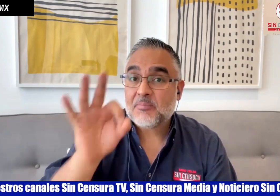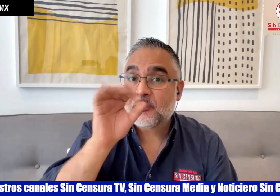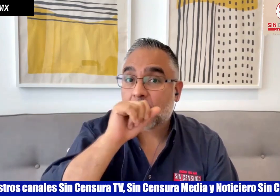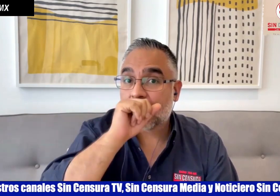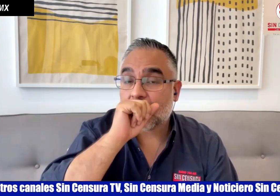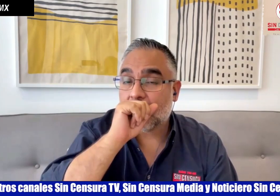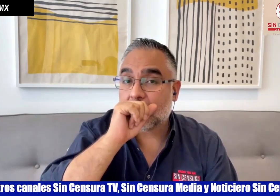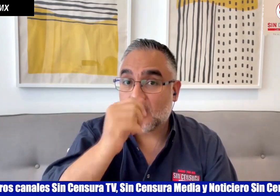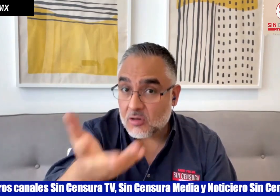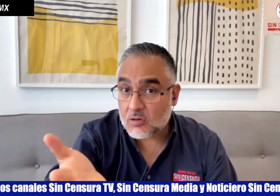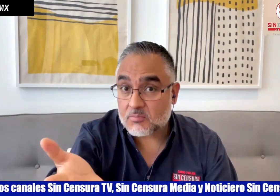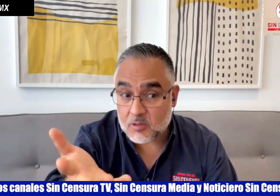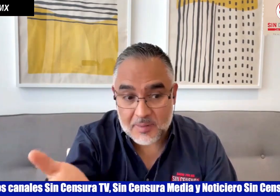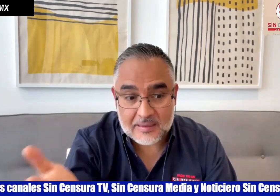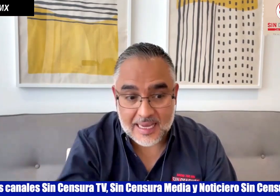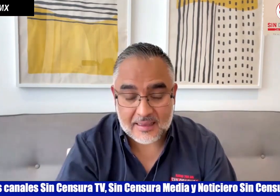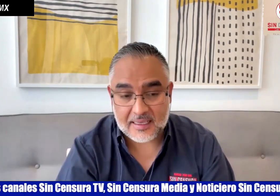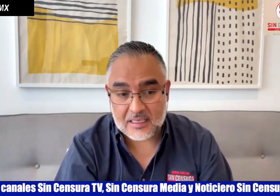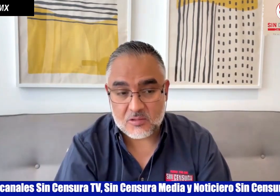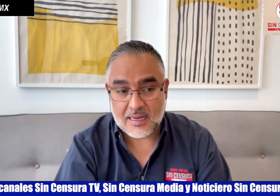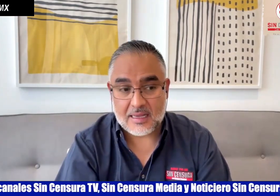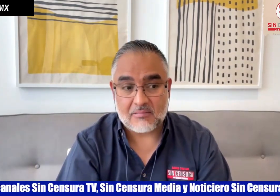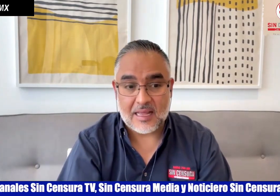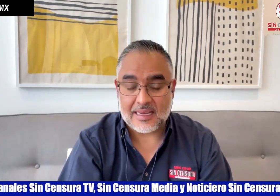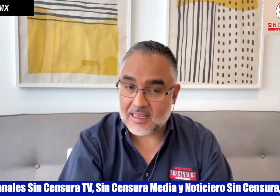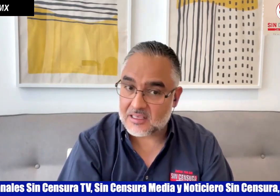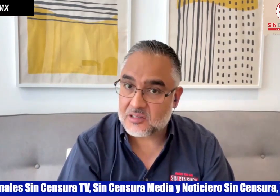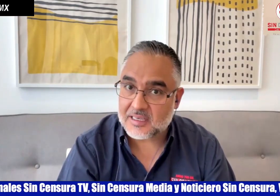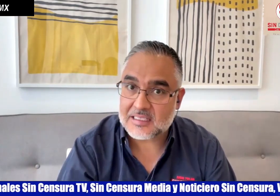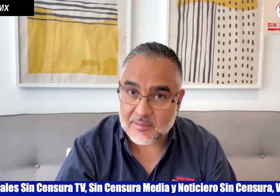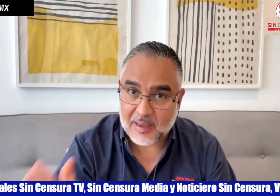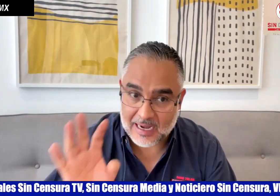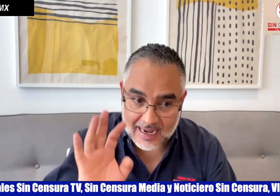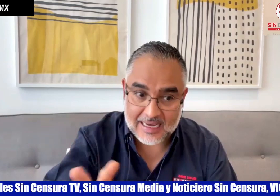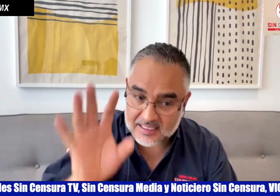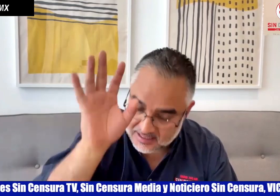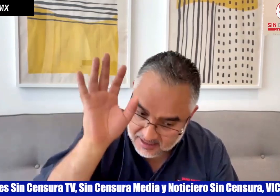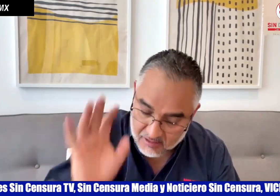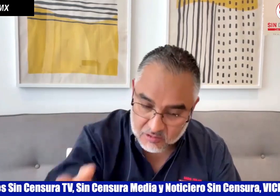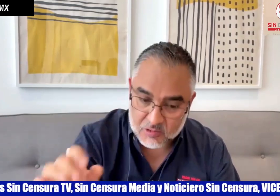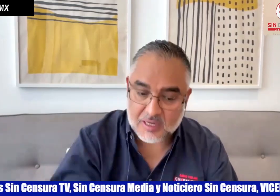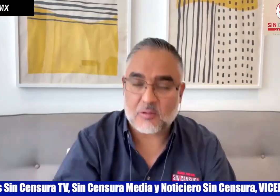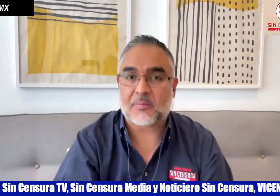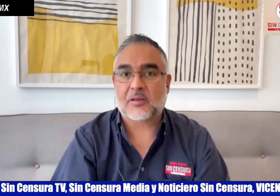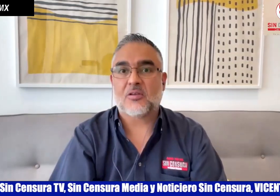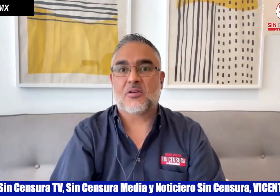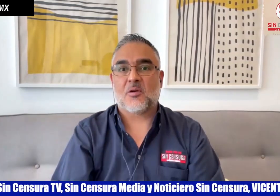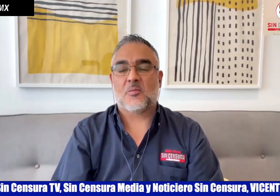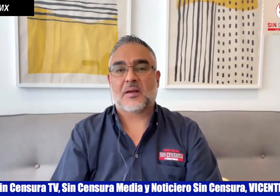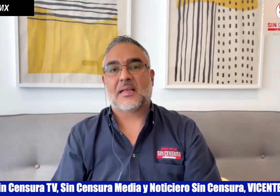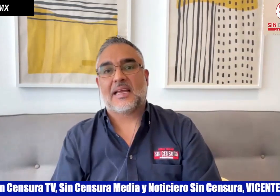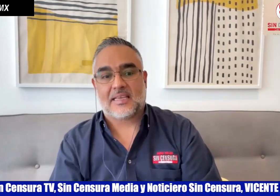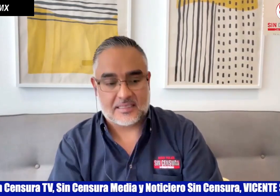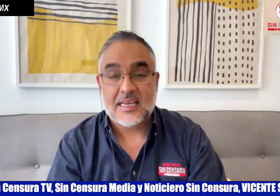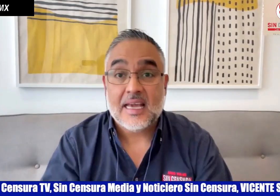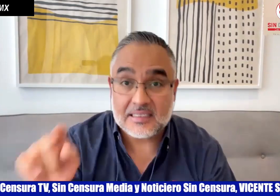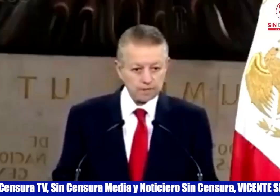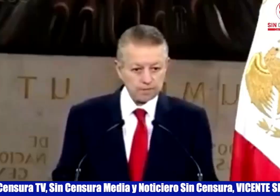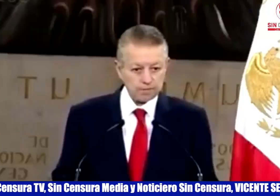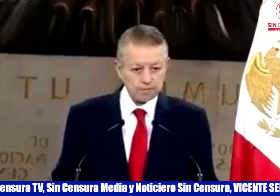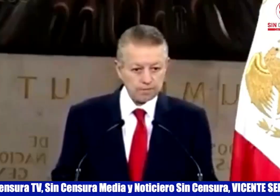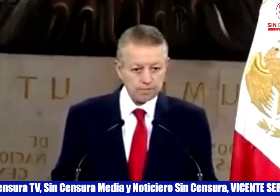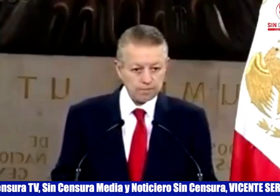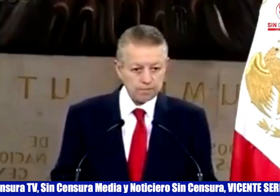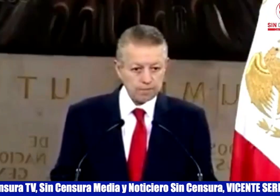también quiero comentarte que hizo una declaración que está para el análisis y quiero escuchar tu opinión como hombre de leyes. Estas